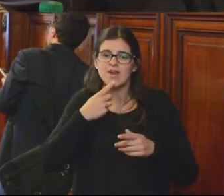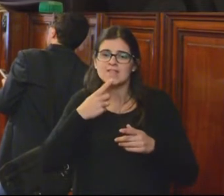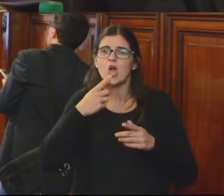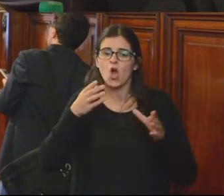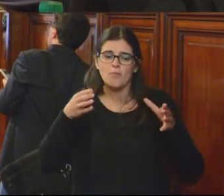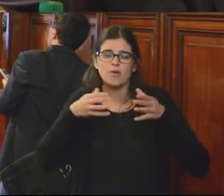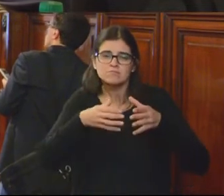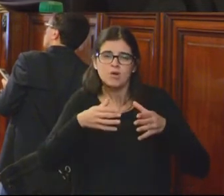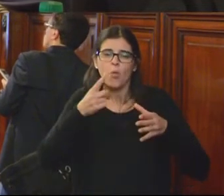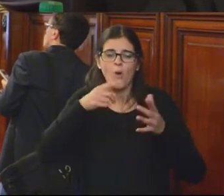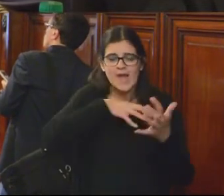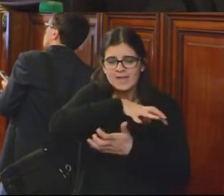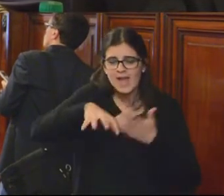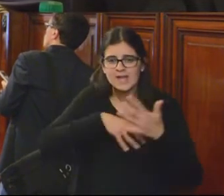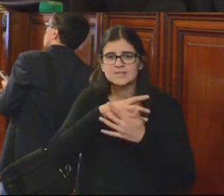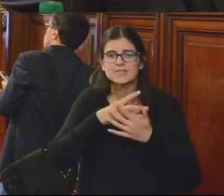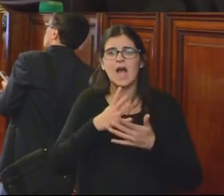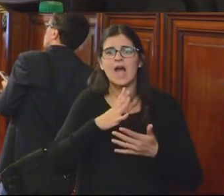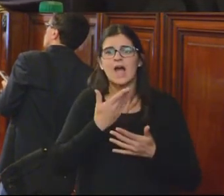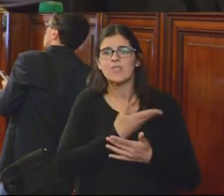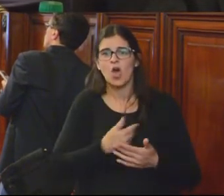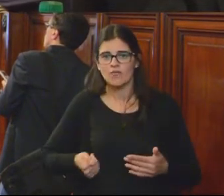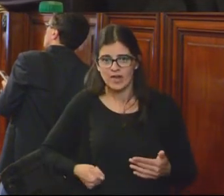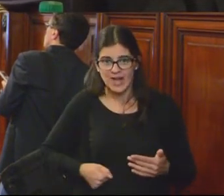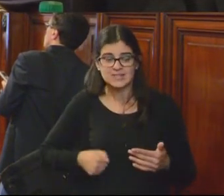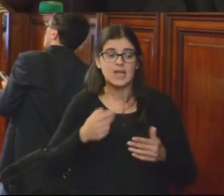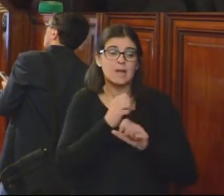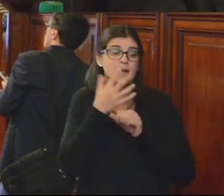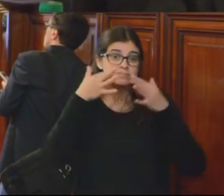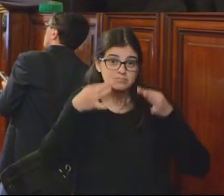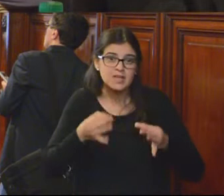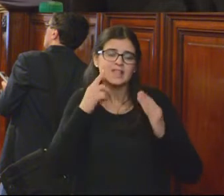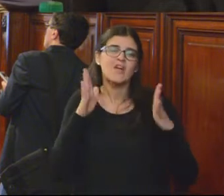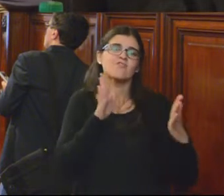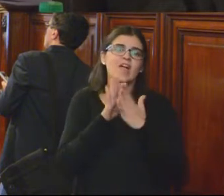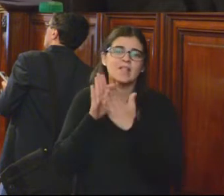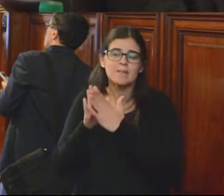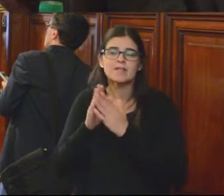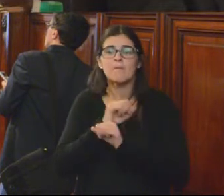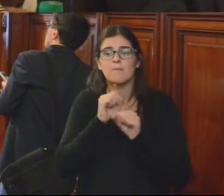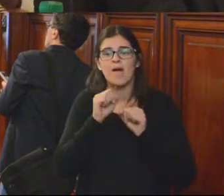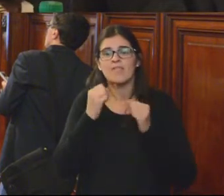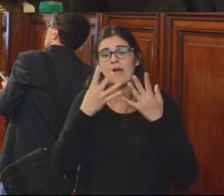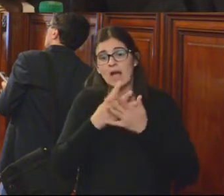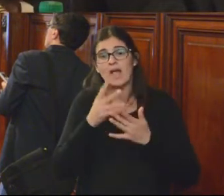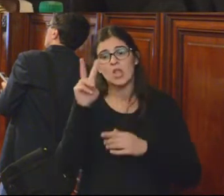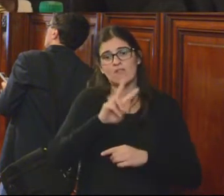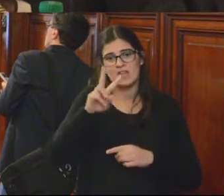una profunda crisis inducida de gobernanza y la posibilidad real de un enfrentamiento bélico entre los